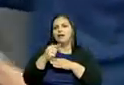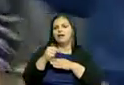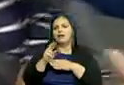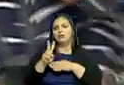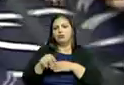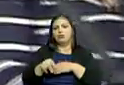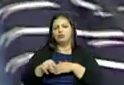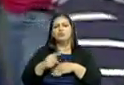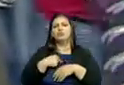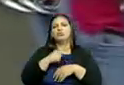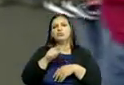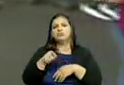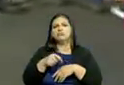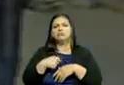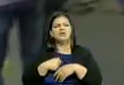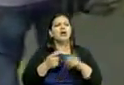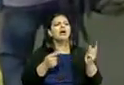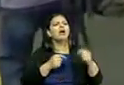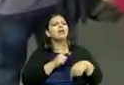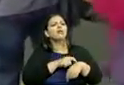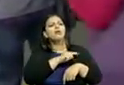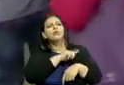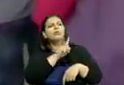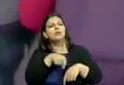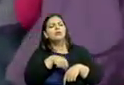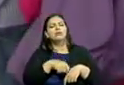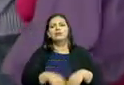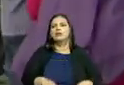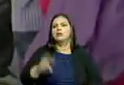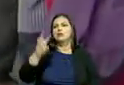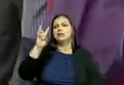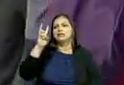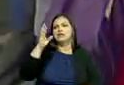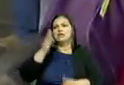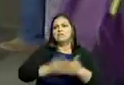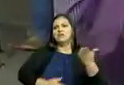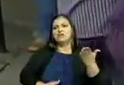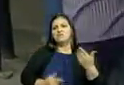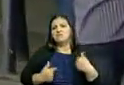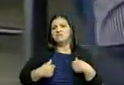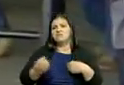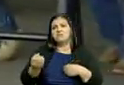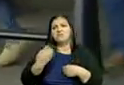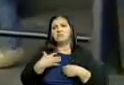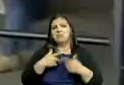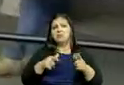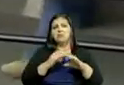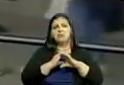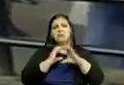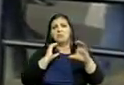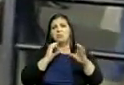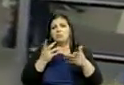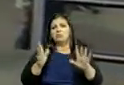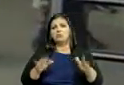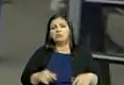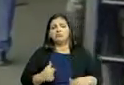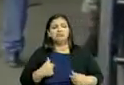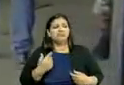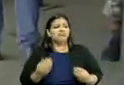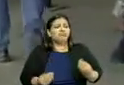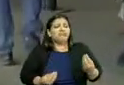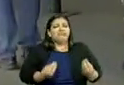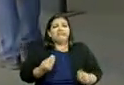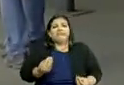piensa hacer que no va a salir ningún carro ahora no se me comente esperando no sé qué hacer gracias